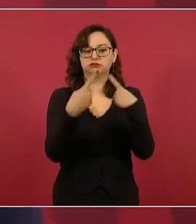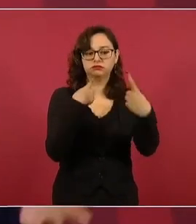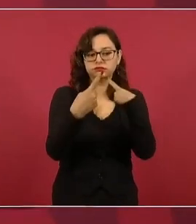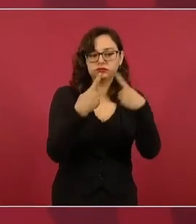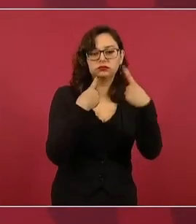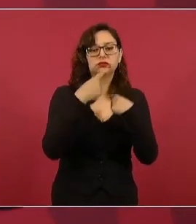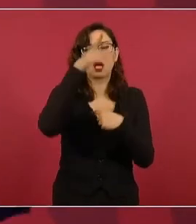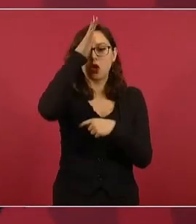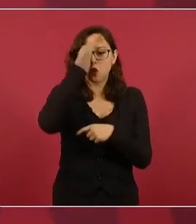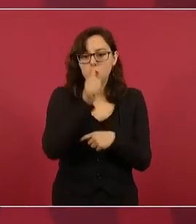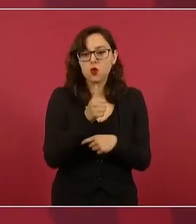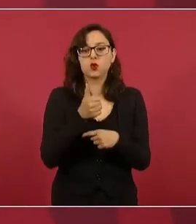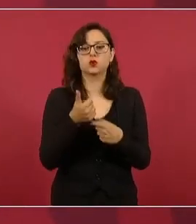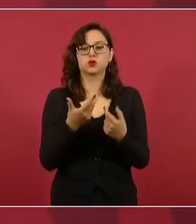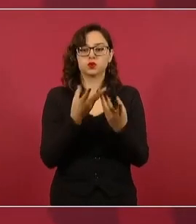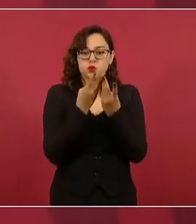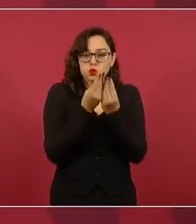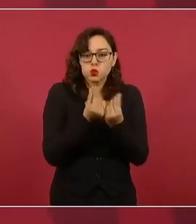Son